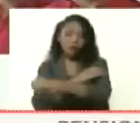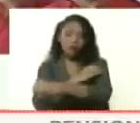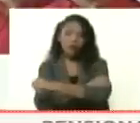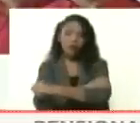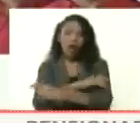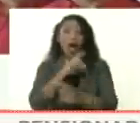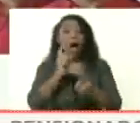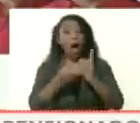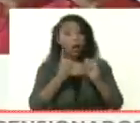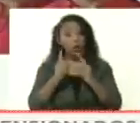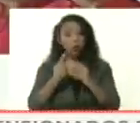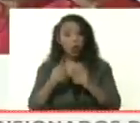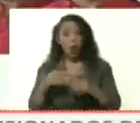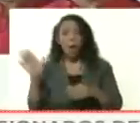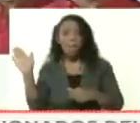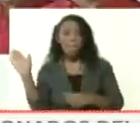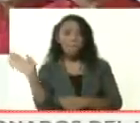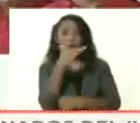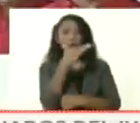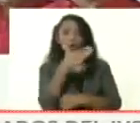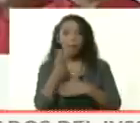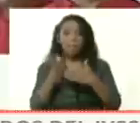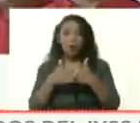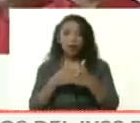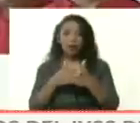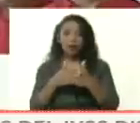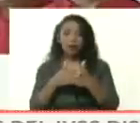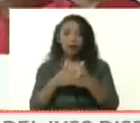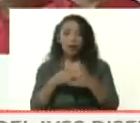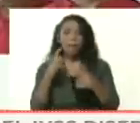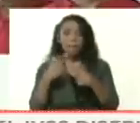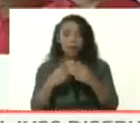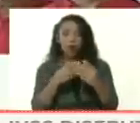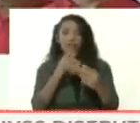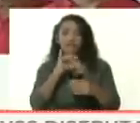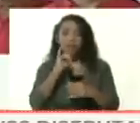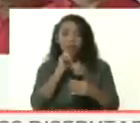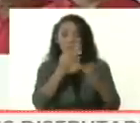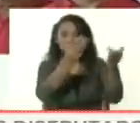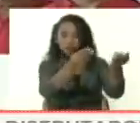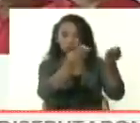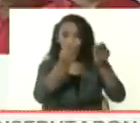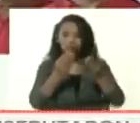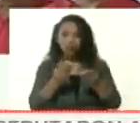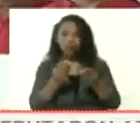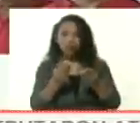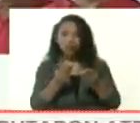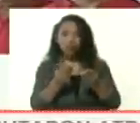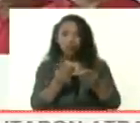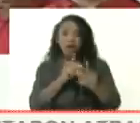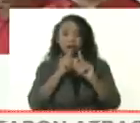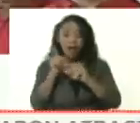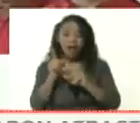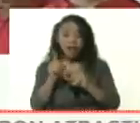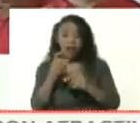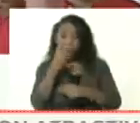Algunos nos tiran las puertas, pero nos llevamos la información. Pero puedo decirte que en esas visitas, que no tienen nada